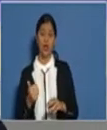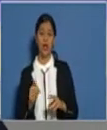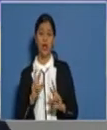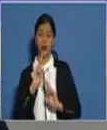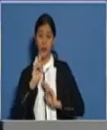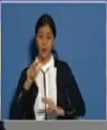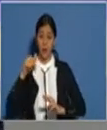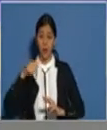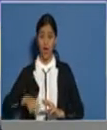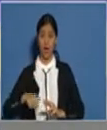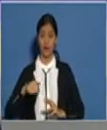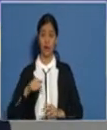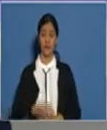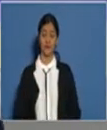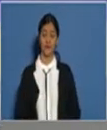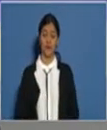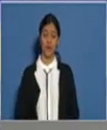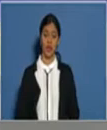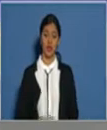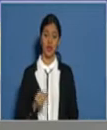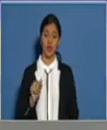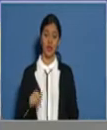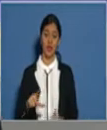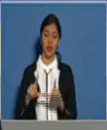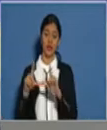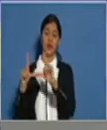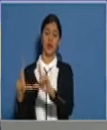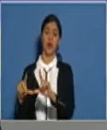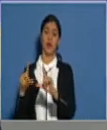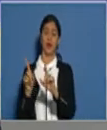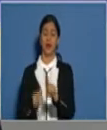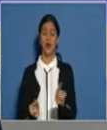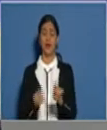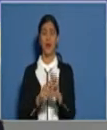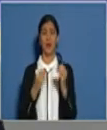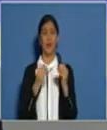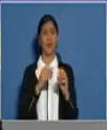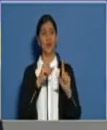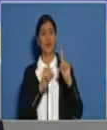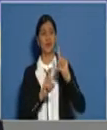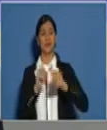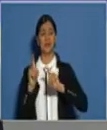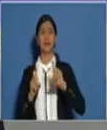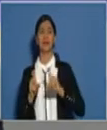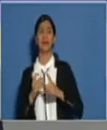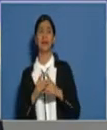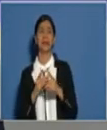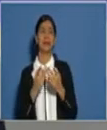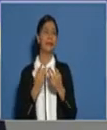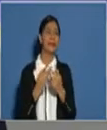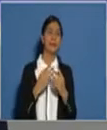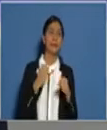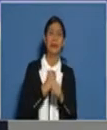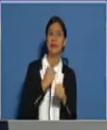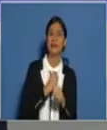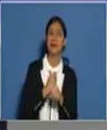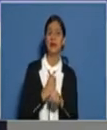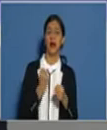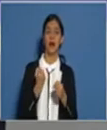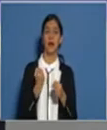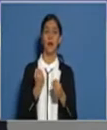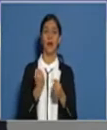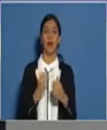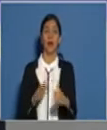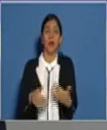hecho, en los últimos días hay muchísimas preguntas relacionadas al tema laboral, al tema, digamos, de qué